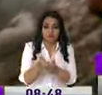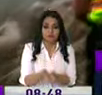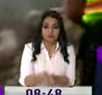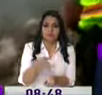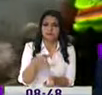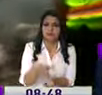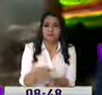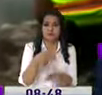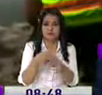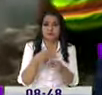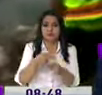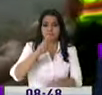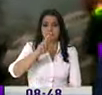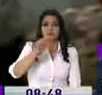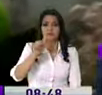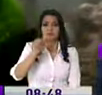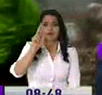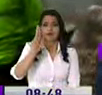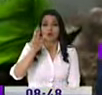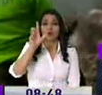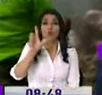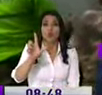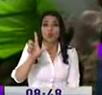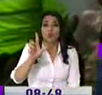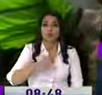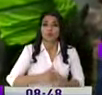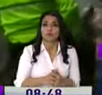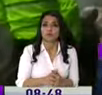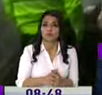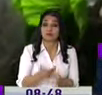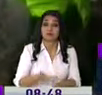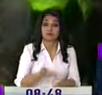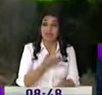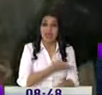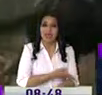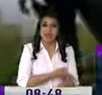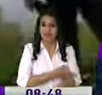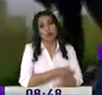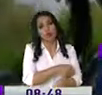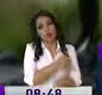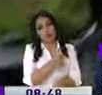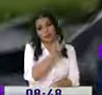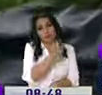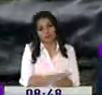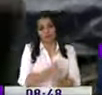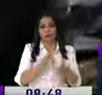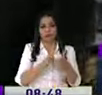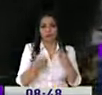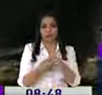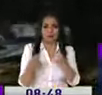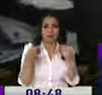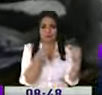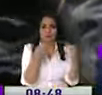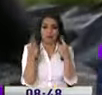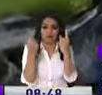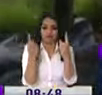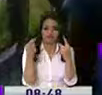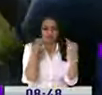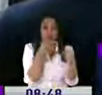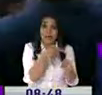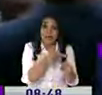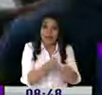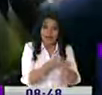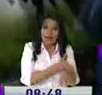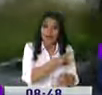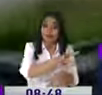identificada como Raúl Criollo Guarango, quien supuestamente tuvo un problema con Sixto G. Este último presuntamente se robó un caballo.